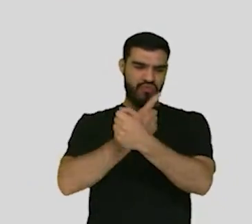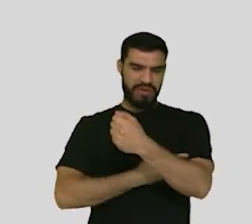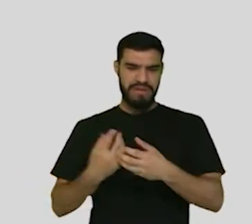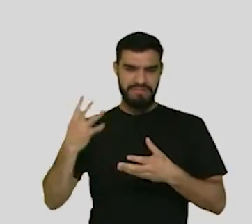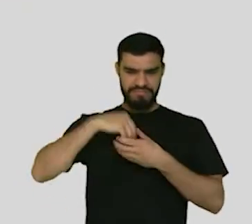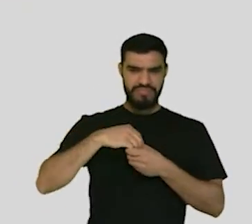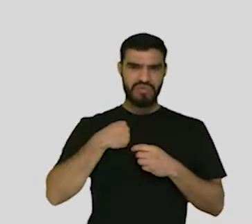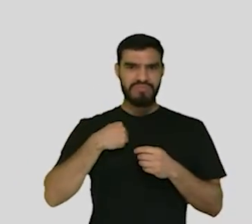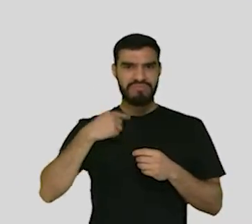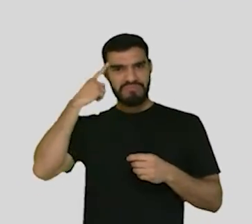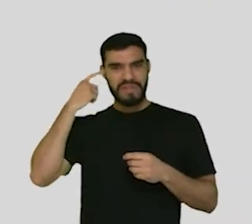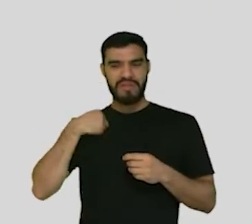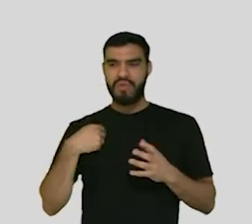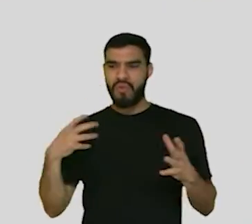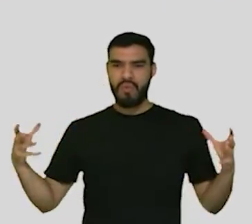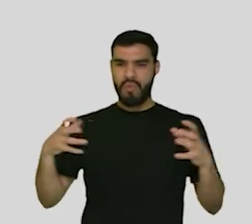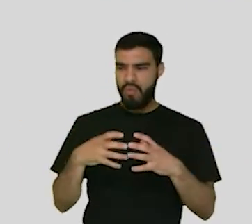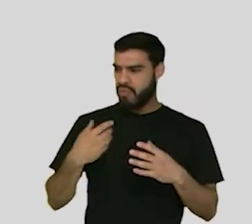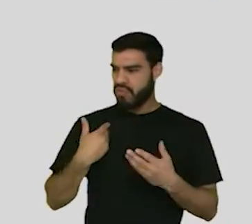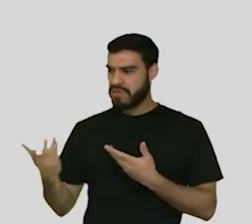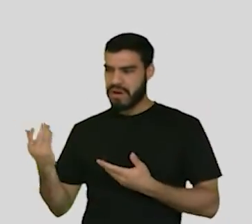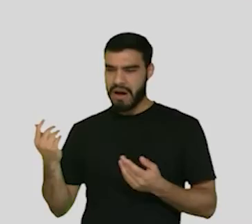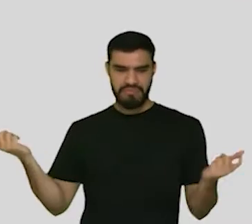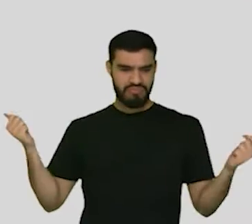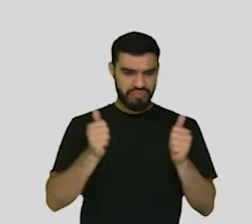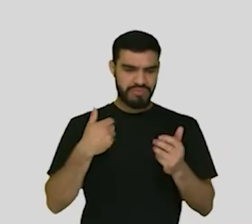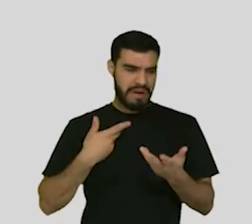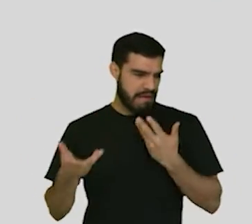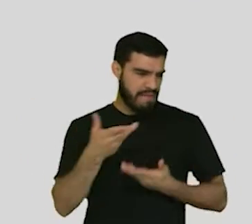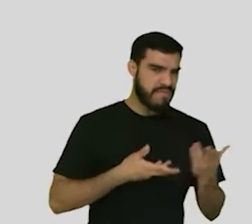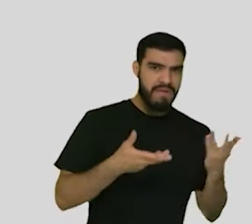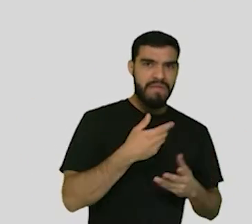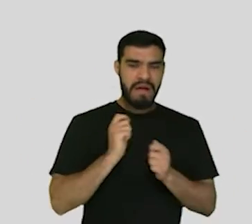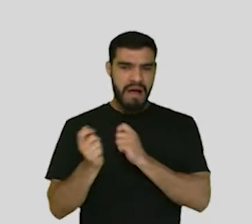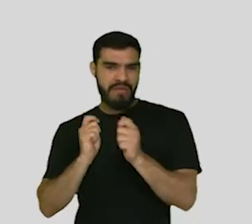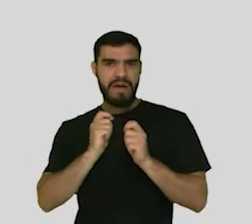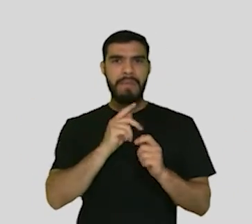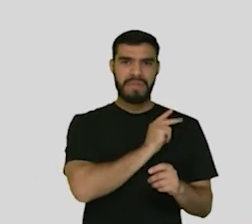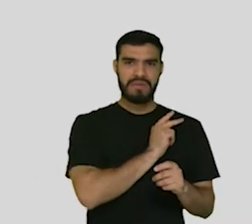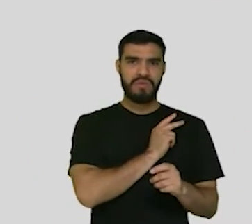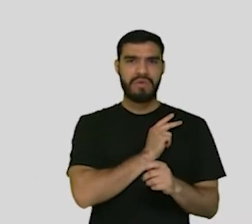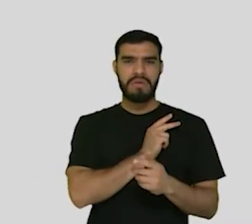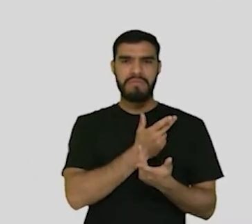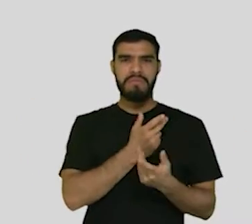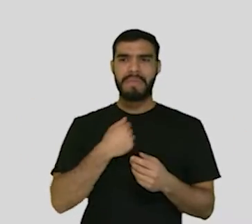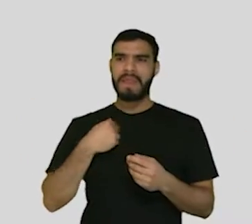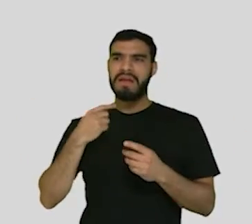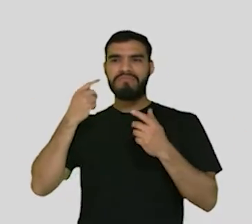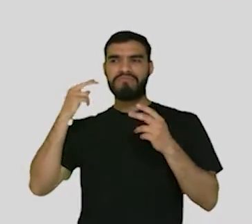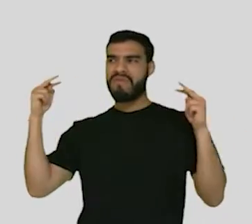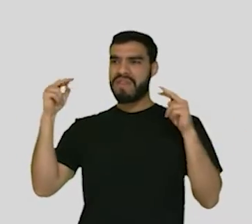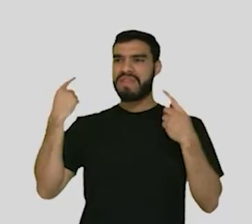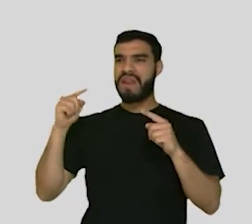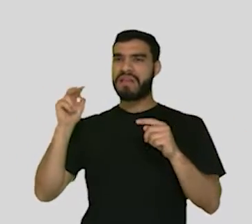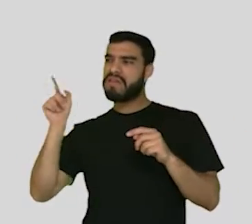hipocatunarje omo upe enviasa upe wive o inja wive se verán guana oye multiplicando